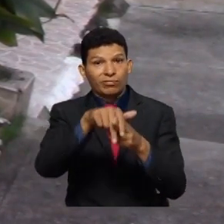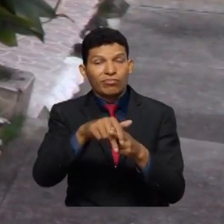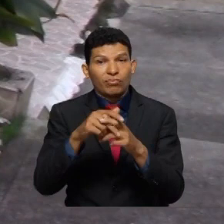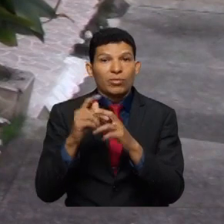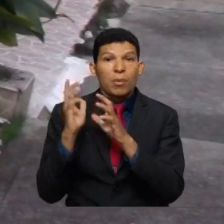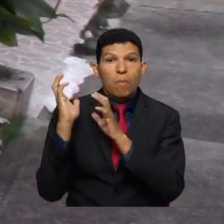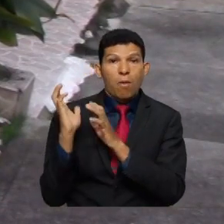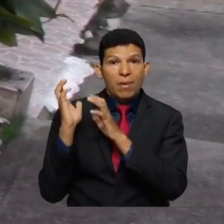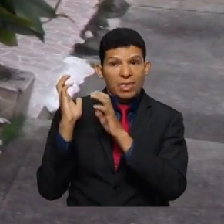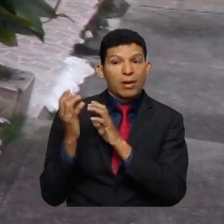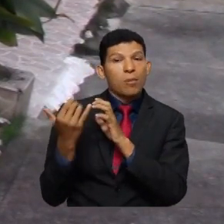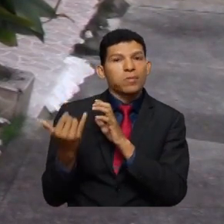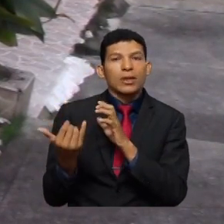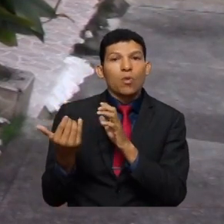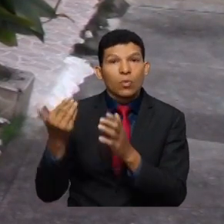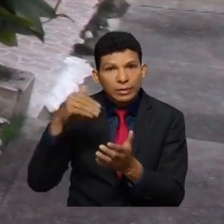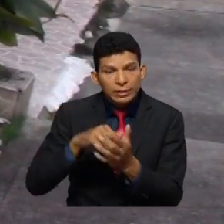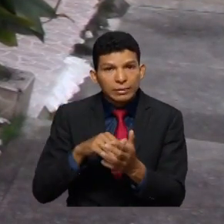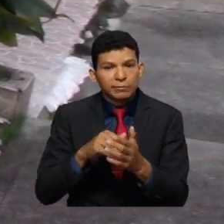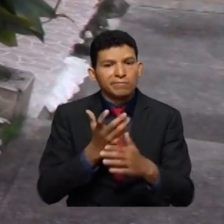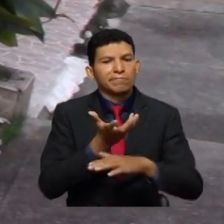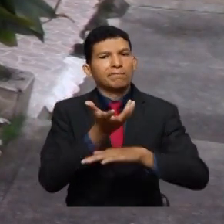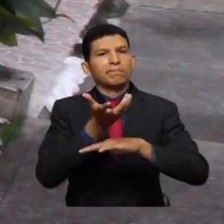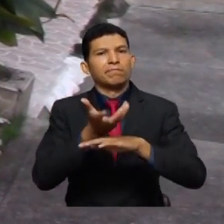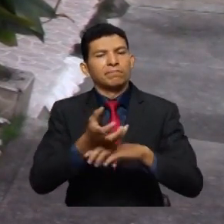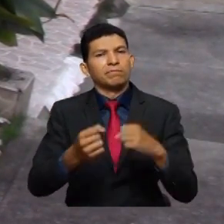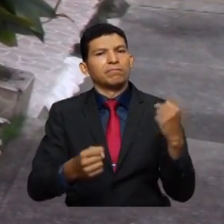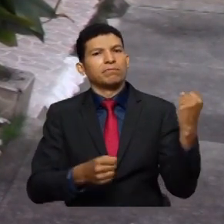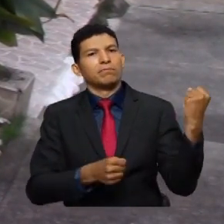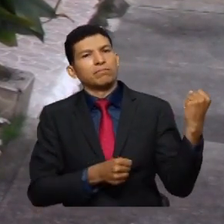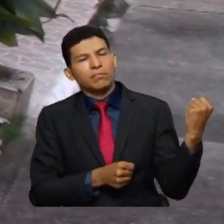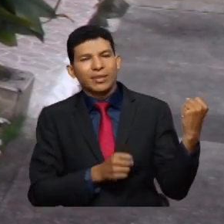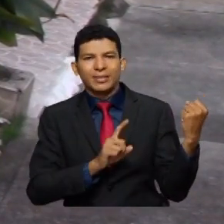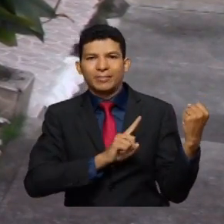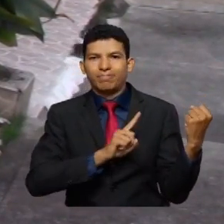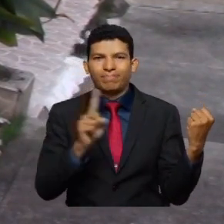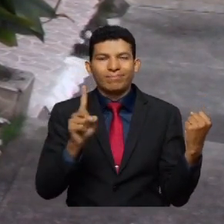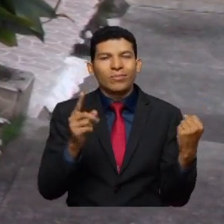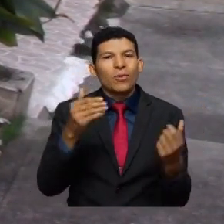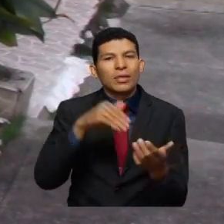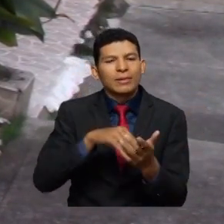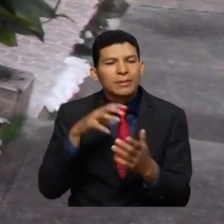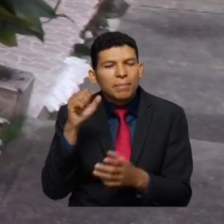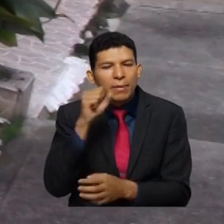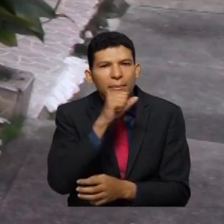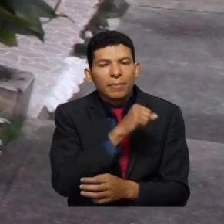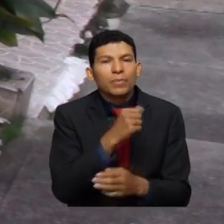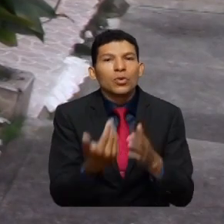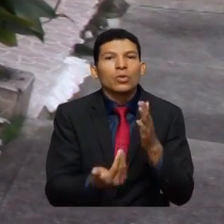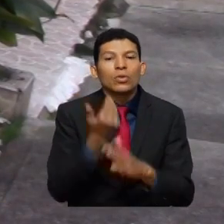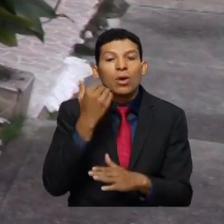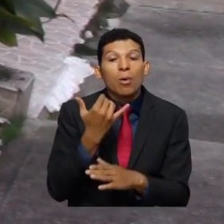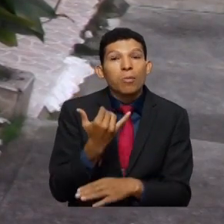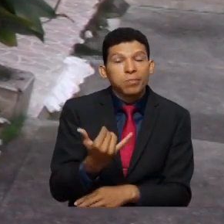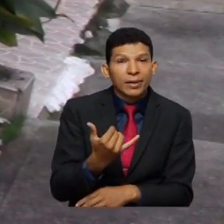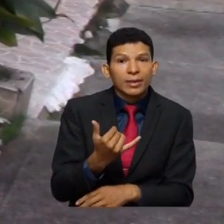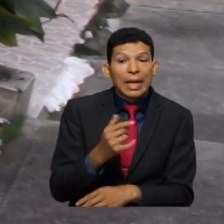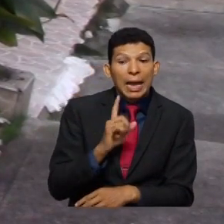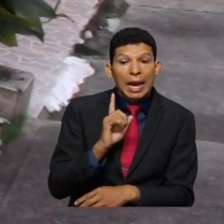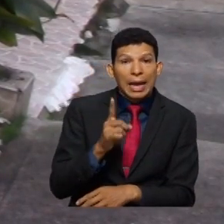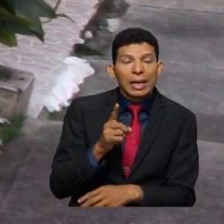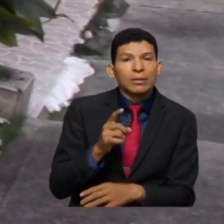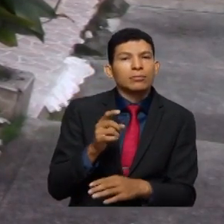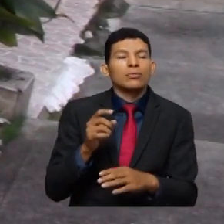Popayán, definitivamente no albergará la estatua de Sebastián de Belalcázar tras los nuevos hallazgos arqueológicos. Recordemos que esta estatua